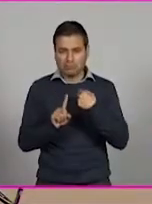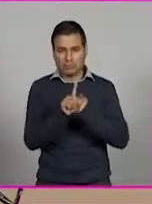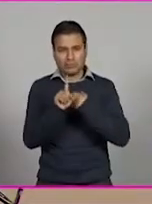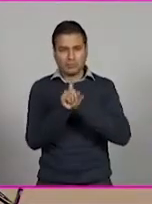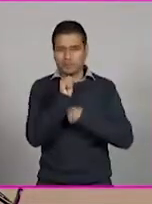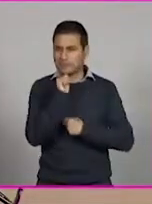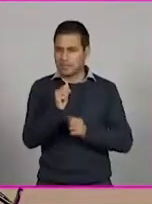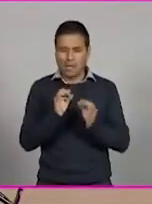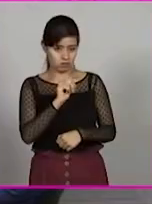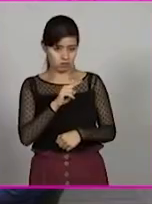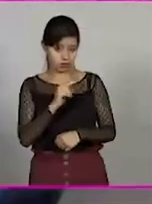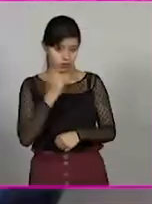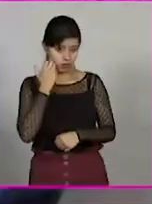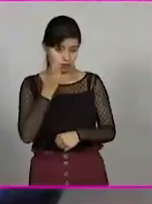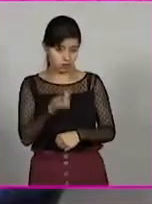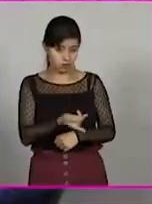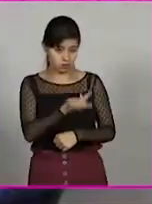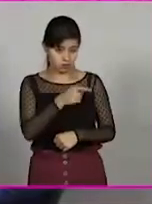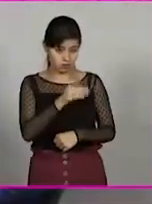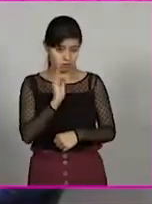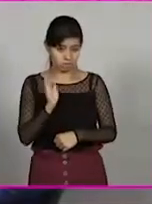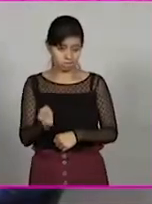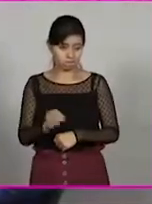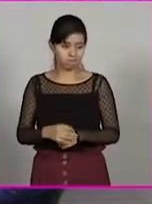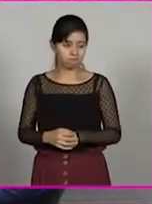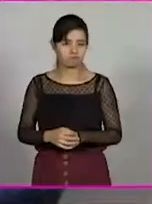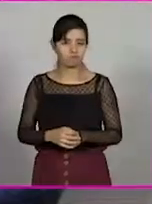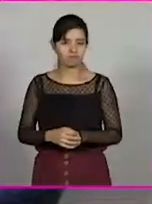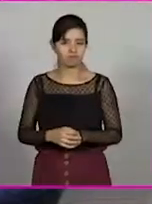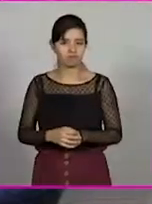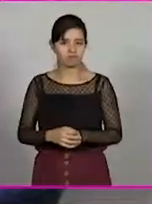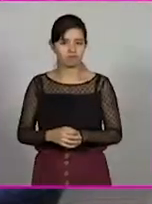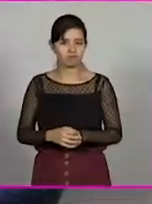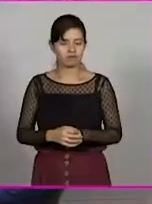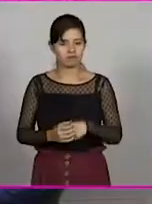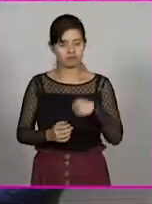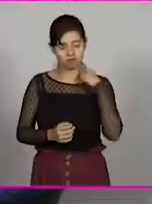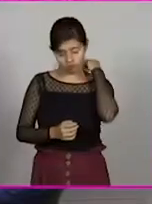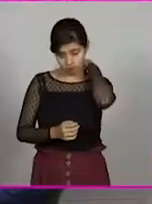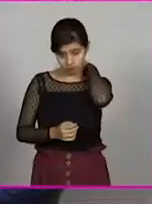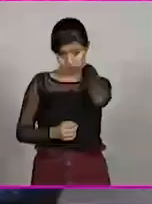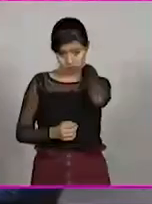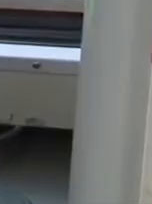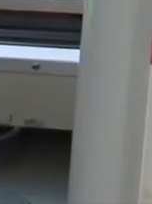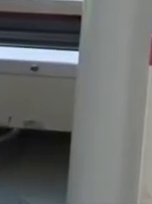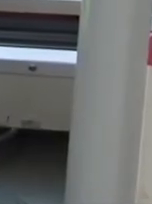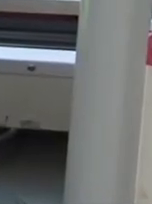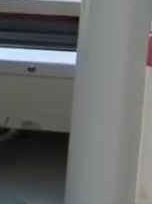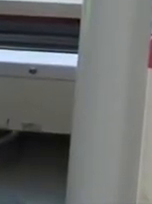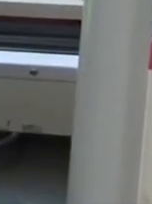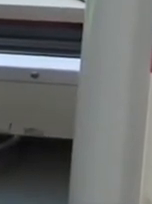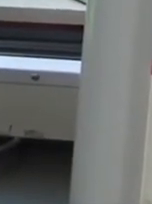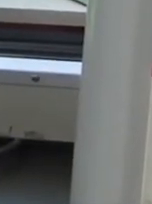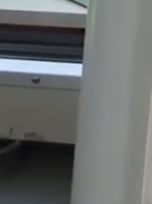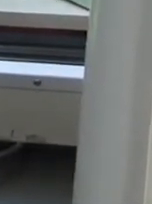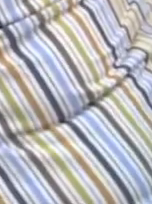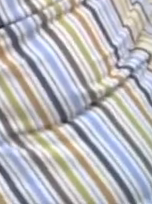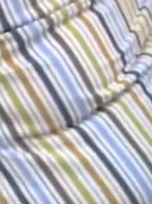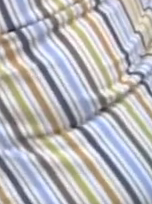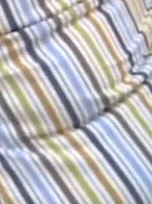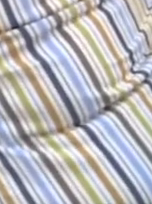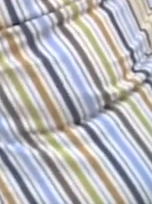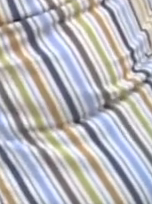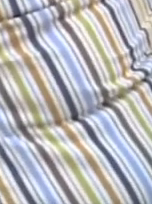instancia del ejecutivo federal este aplazamiento de proyectos no afectará tareas sustanciales del instituto como el servicio de credencialización